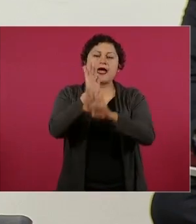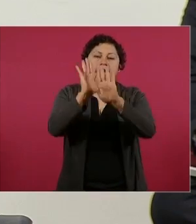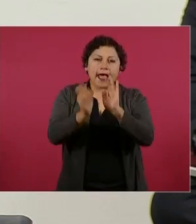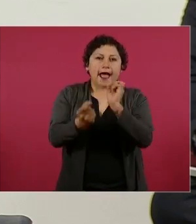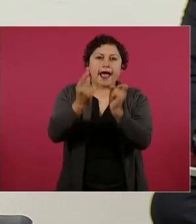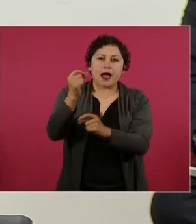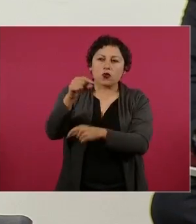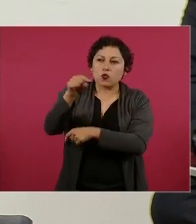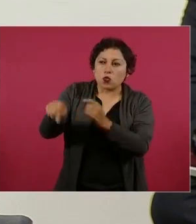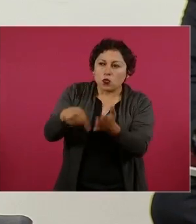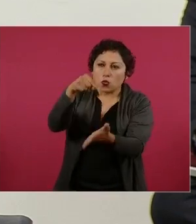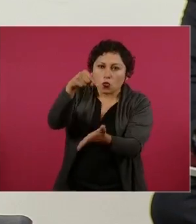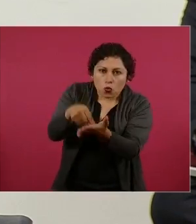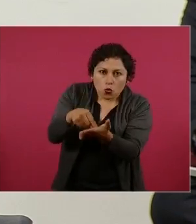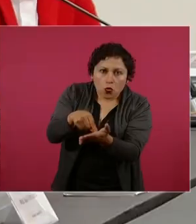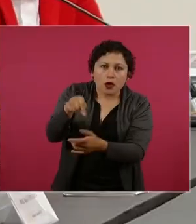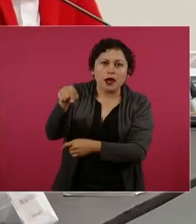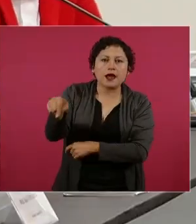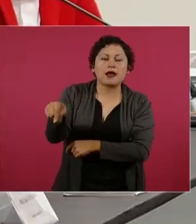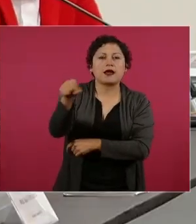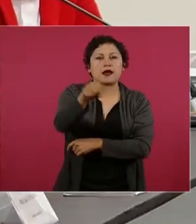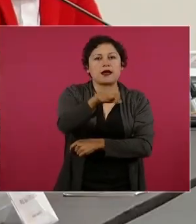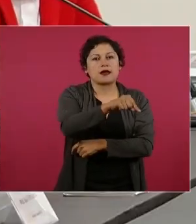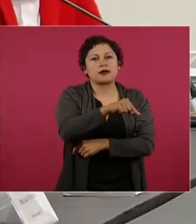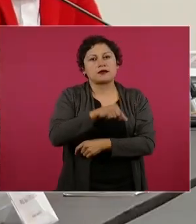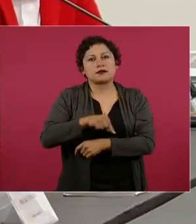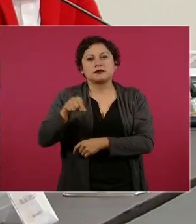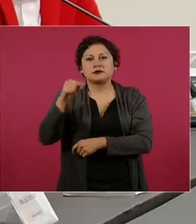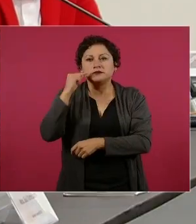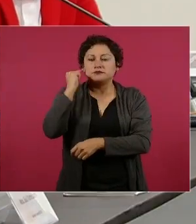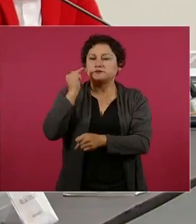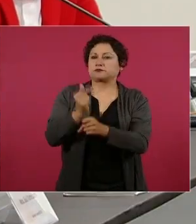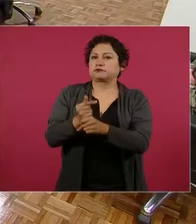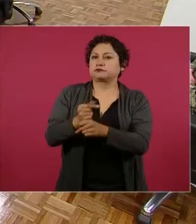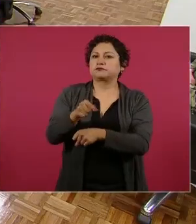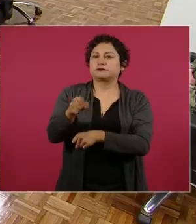donde buscan hacer principalmente